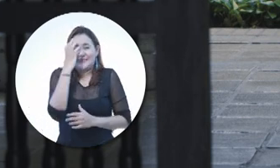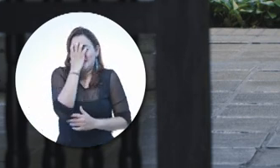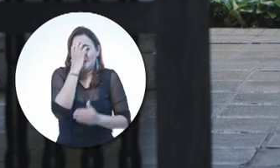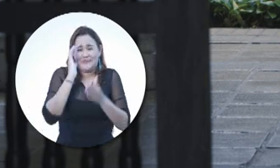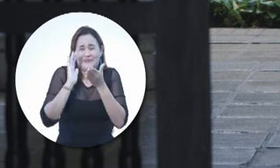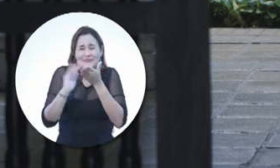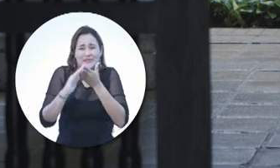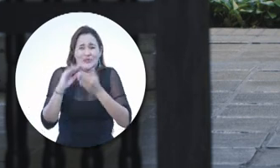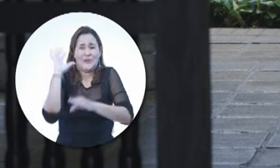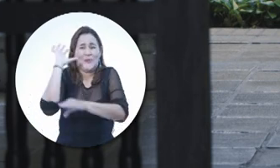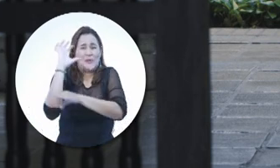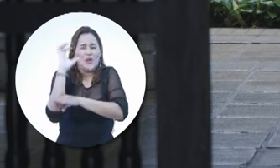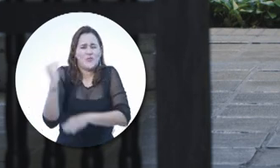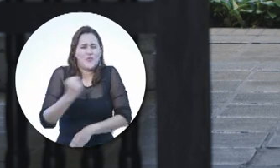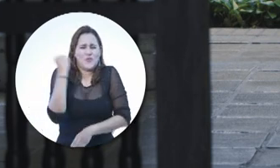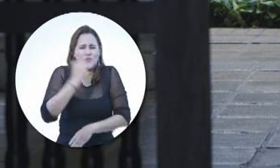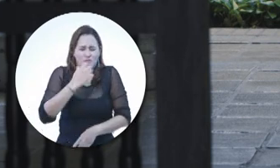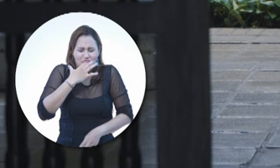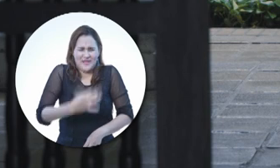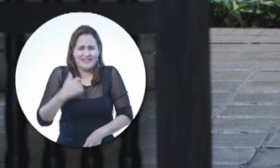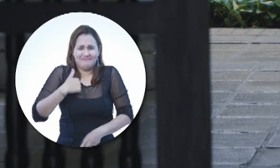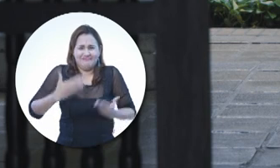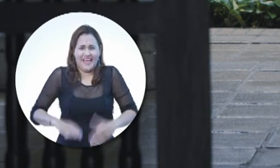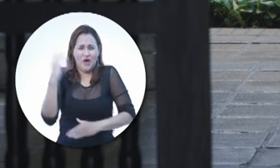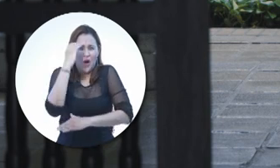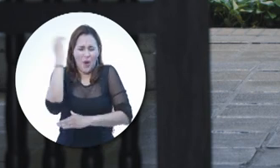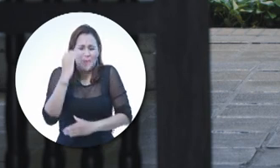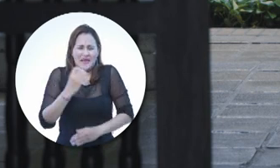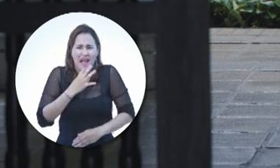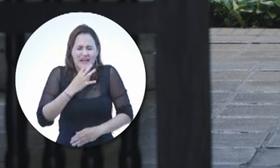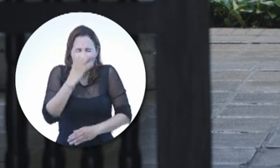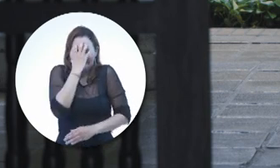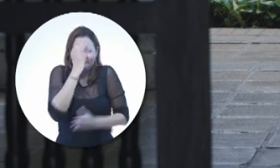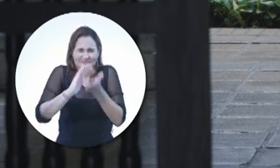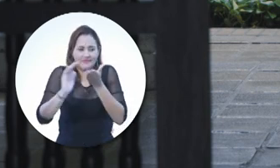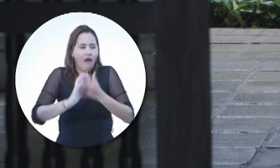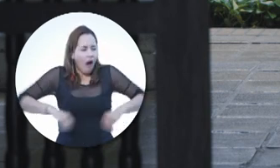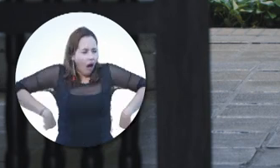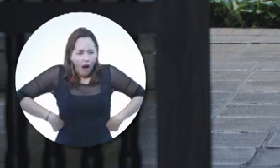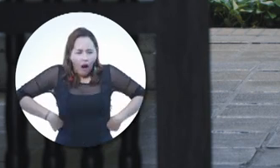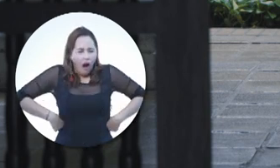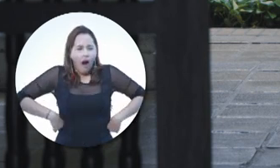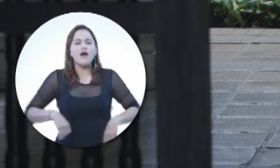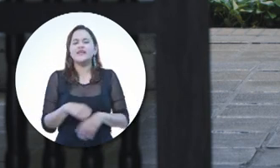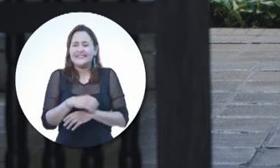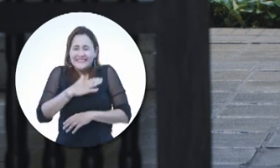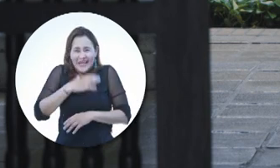Oye, qué pena contigo. Nosotros solo que estábamos bromeando. Somos colombianos. ¿En serio? Sí. La verdad lo sentimos.